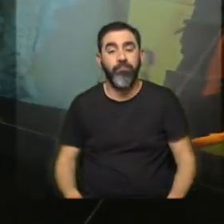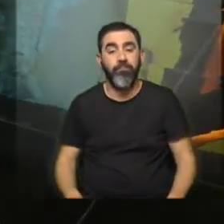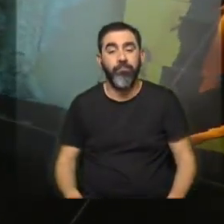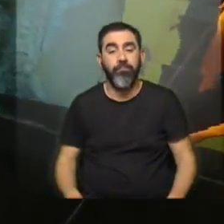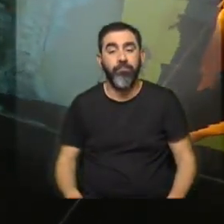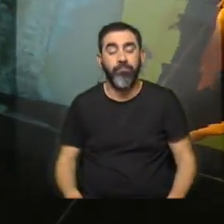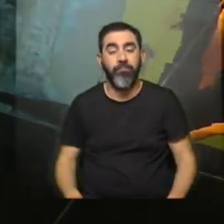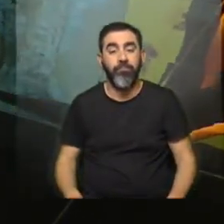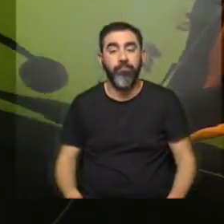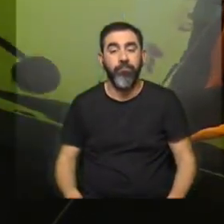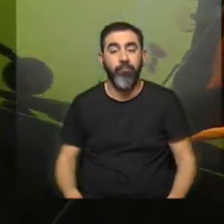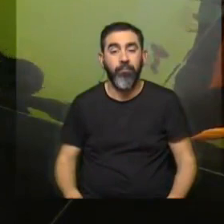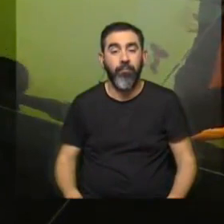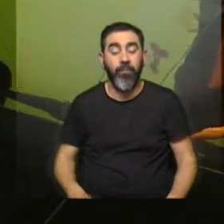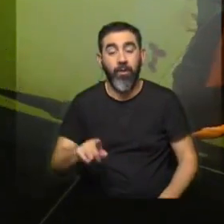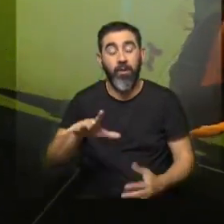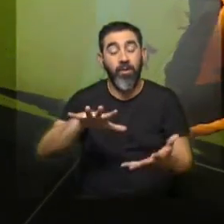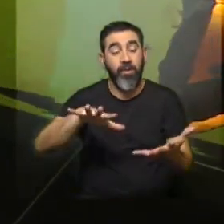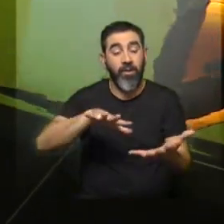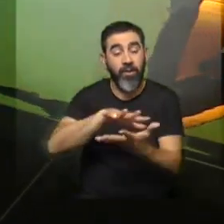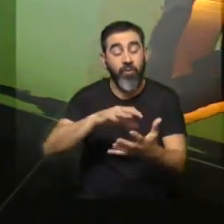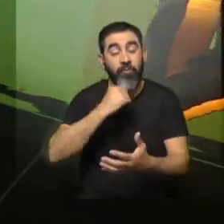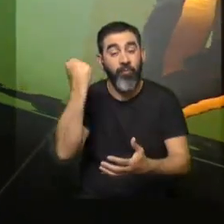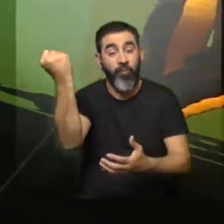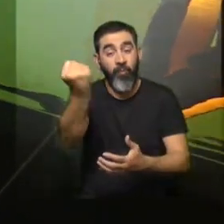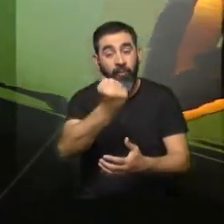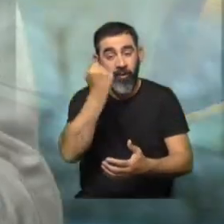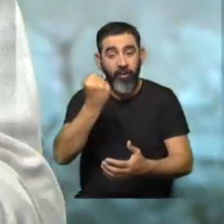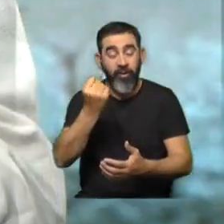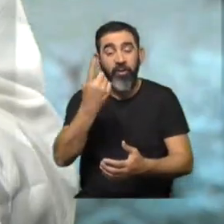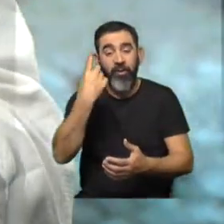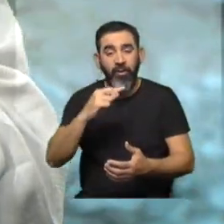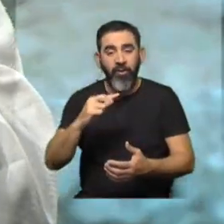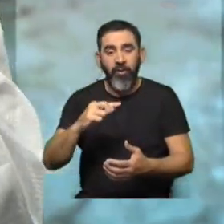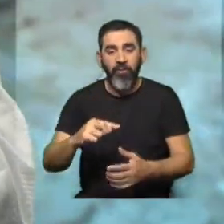hecho fue tan importante que despertó